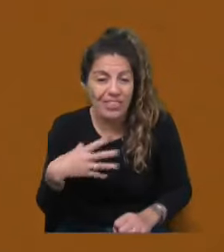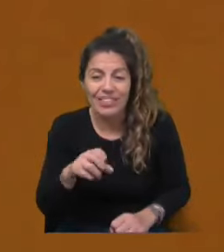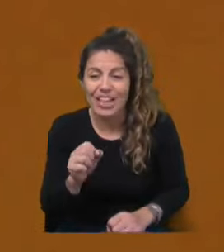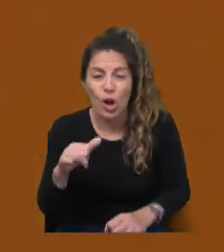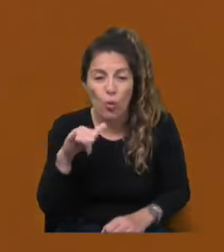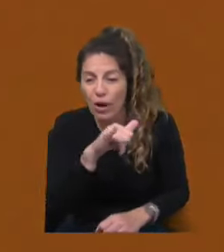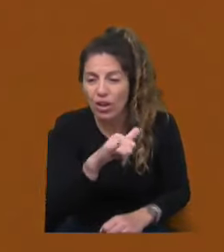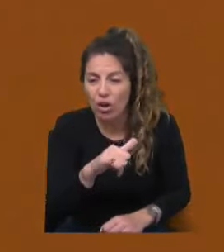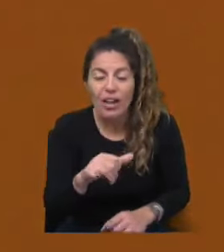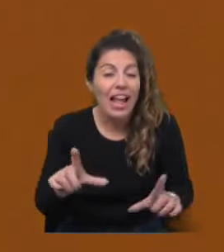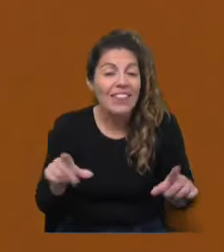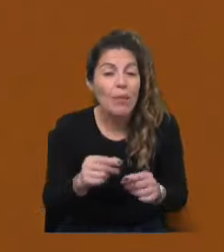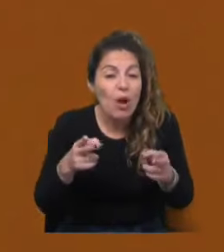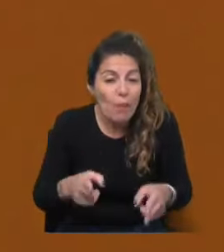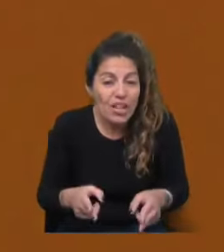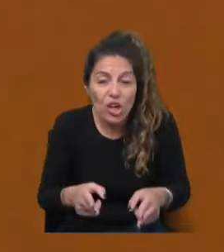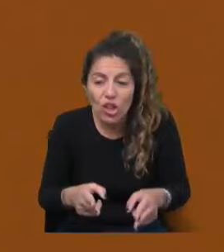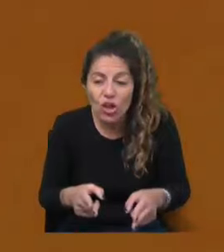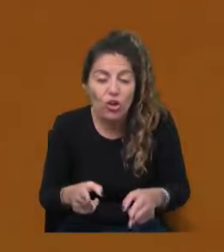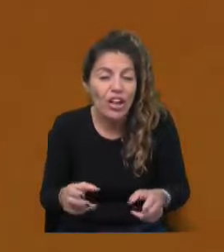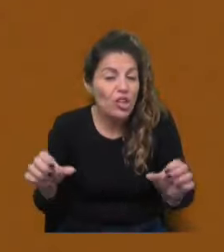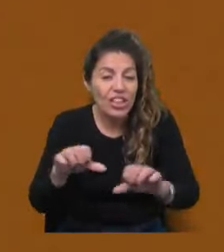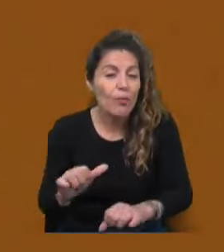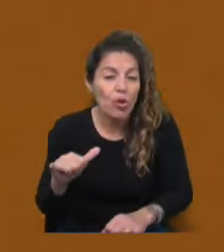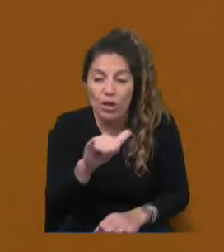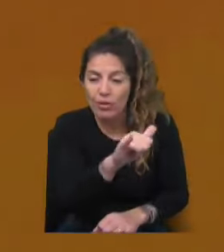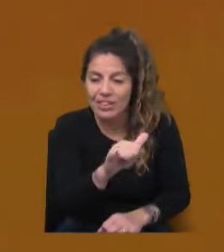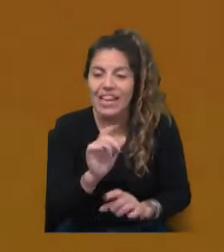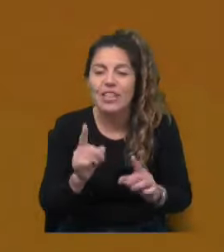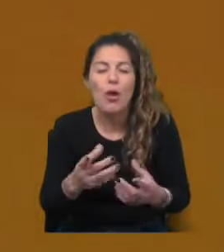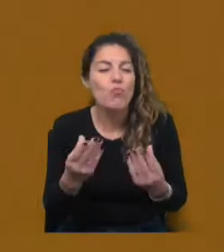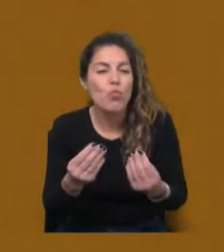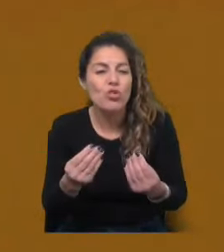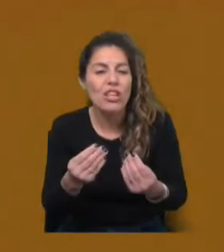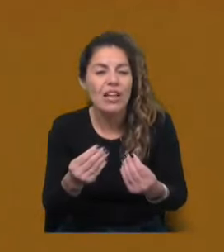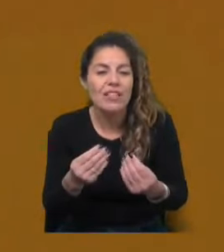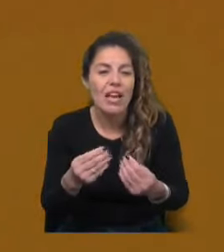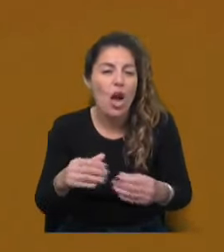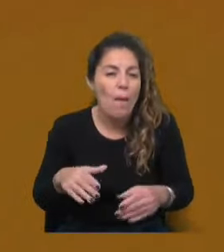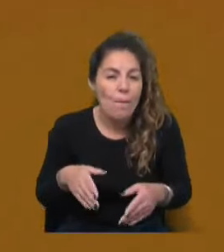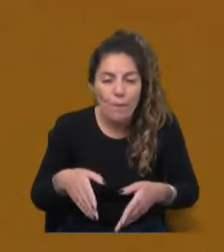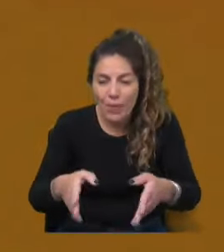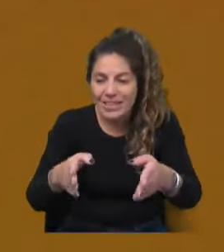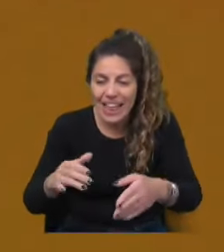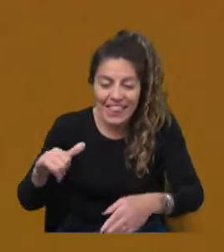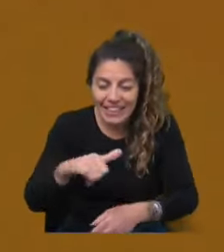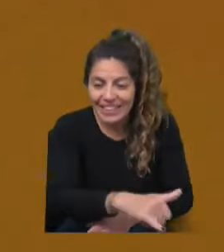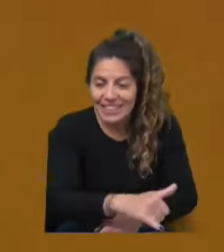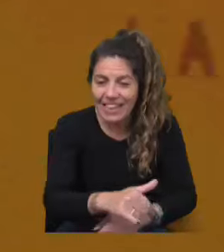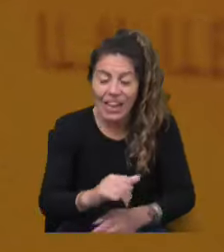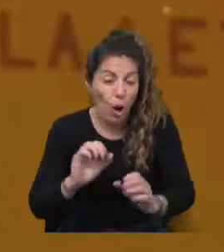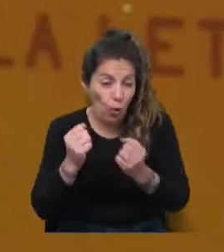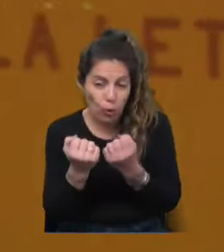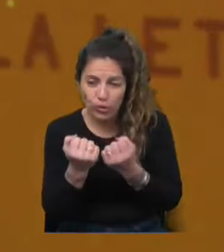vamos a tener el periodo de gobierno con que no se derribó ninguna avioneta y con muchísimas pistas de aterrizaje clandestinas, ¿no?